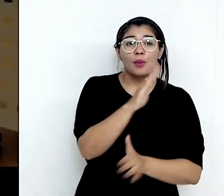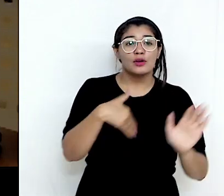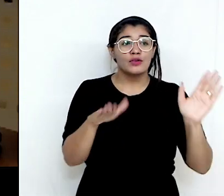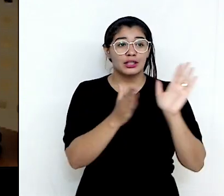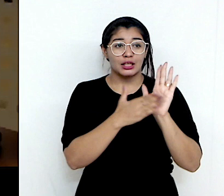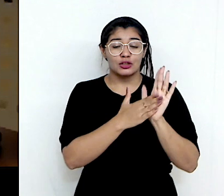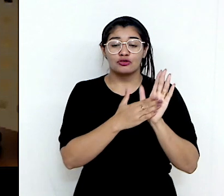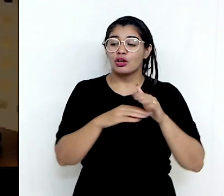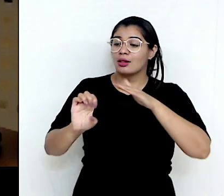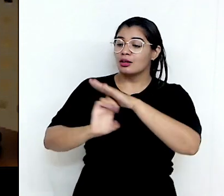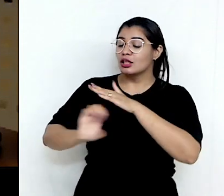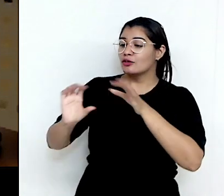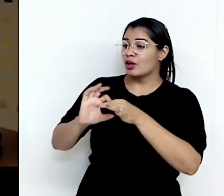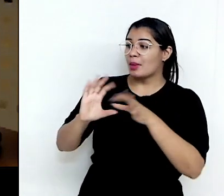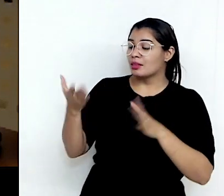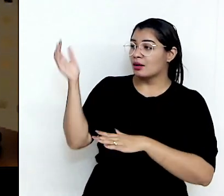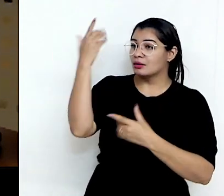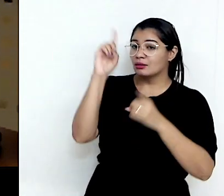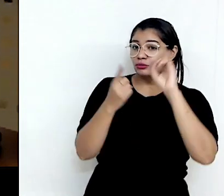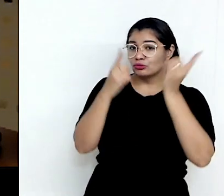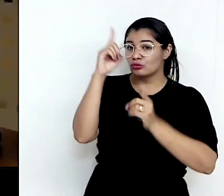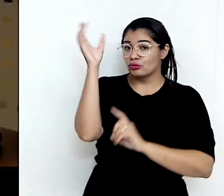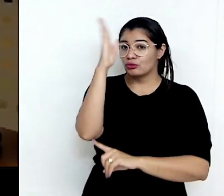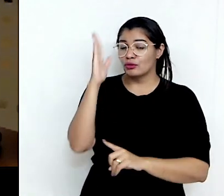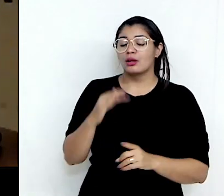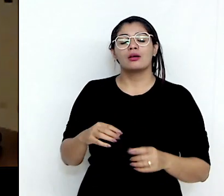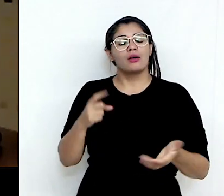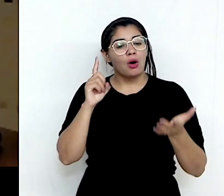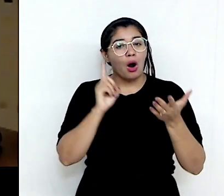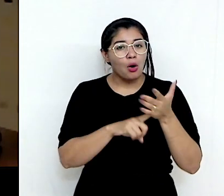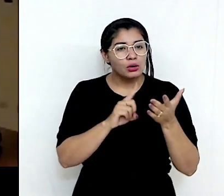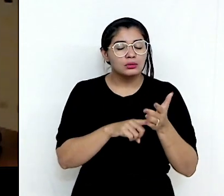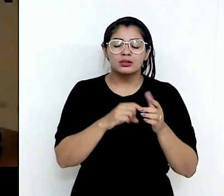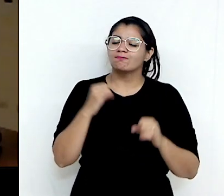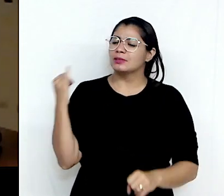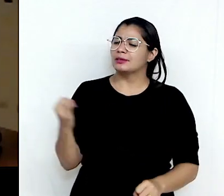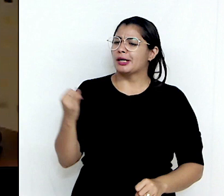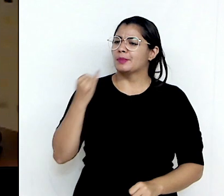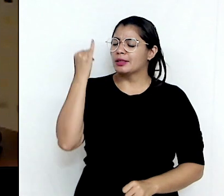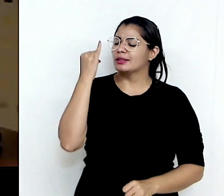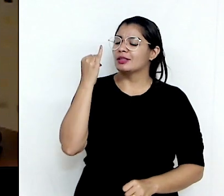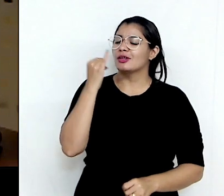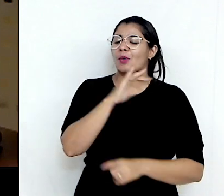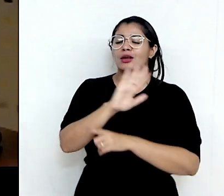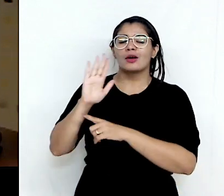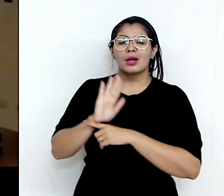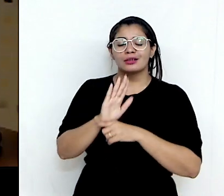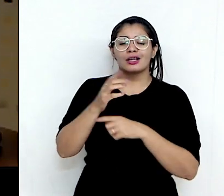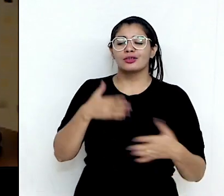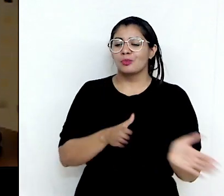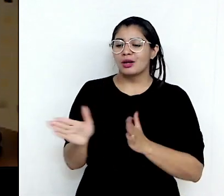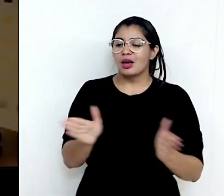acuerdo de libre comercio Chile-Brasil. Este acuerdo será esencial para fortalecer las alianzas comerciales bilaterales y dar impulso a